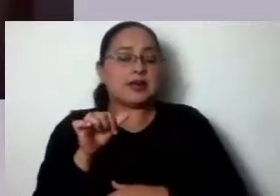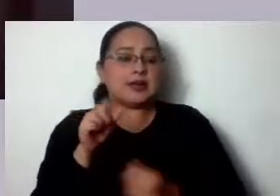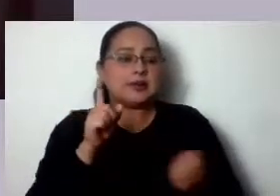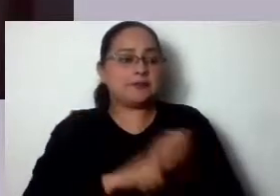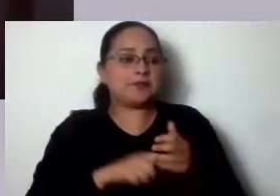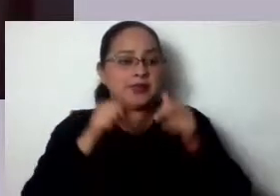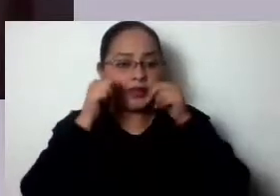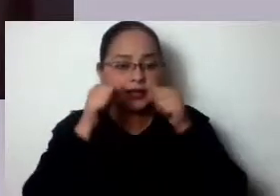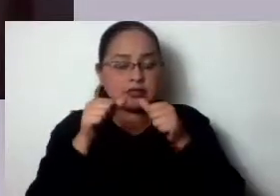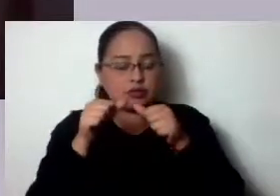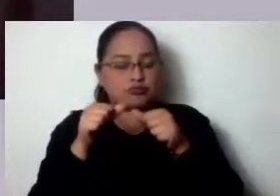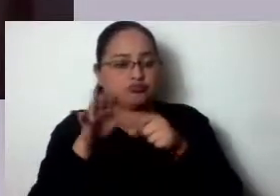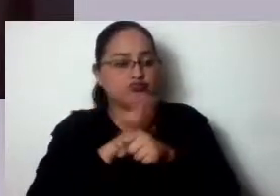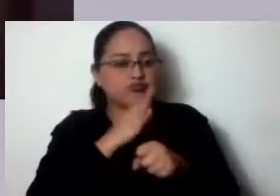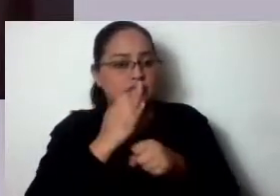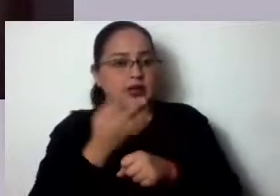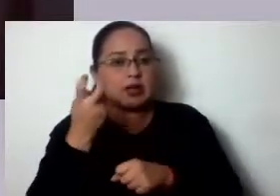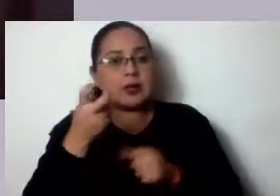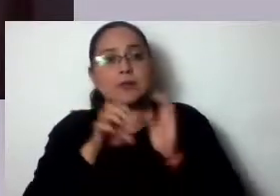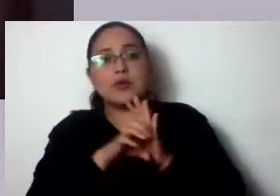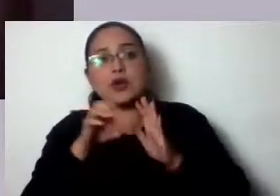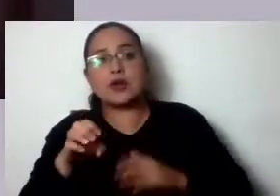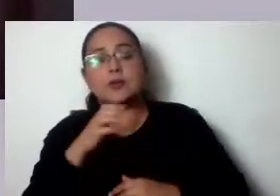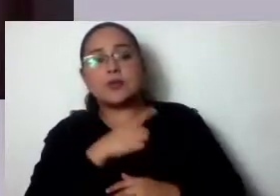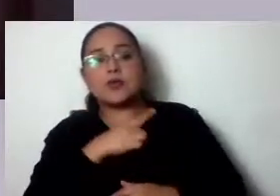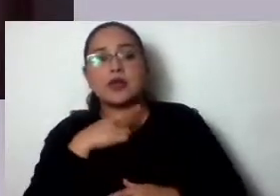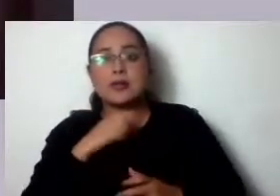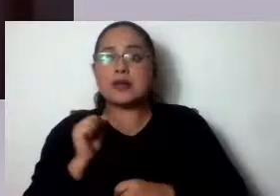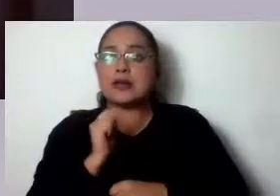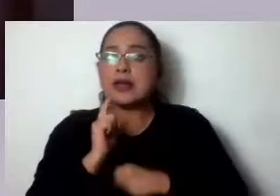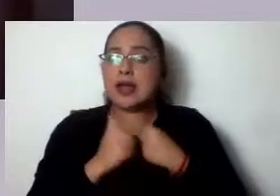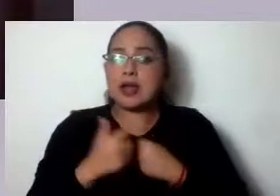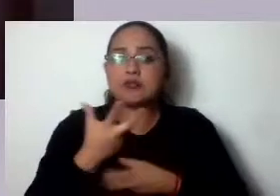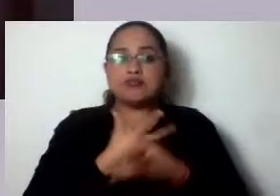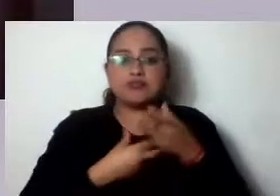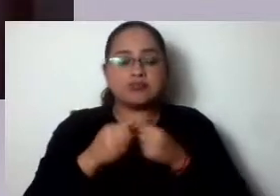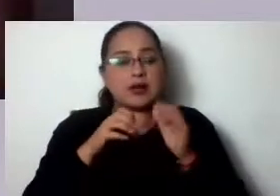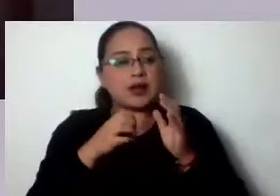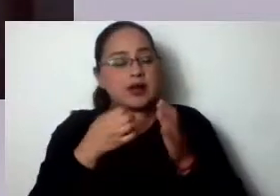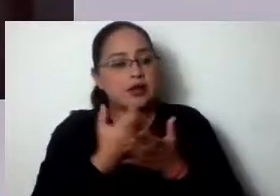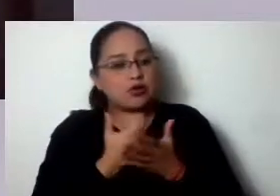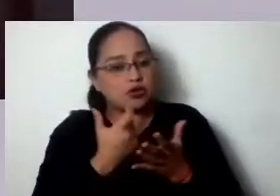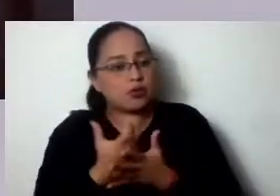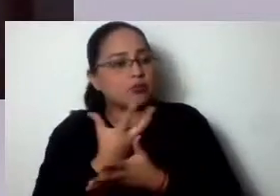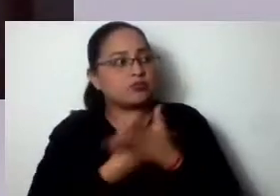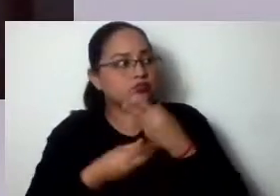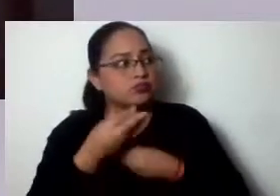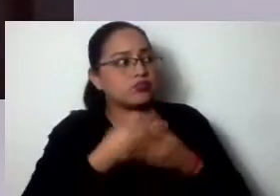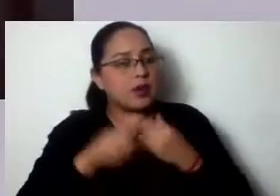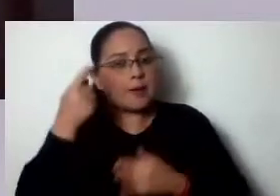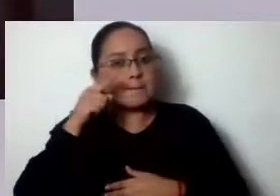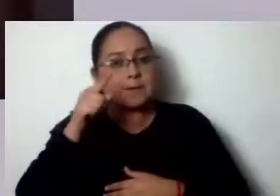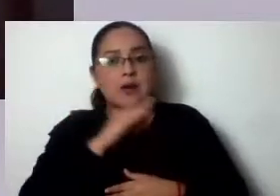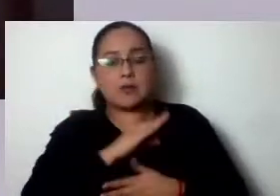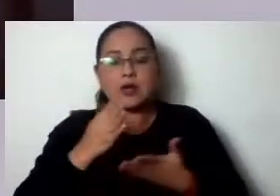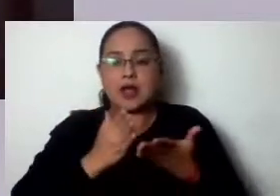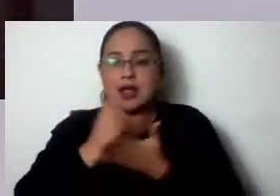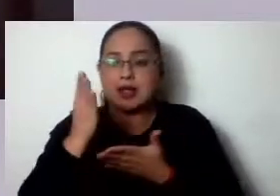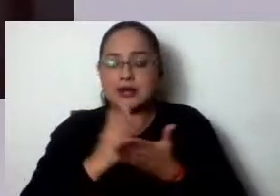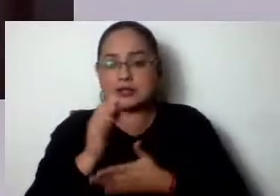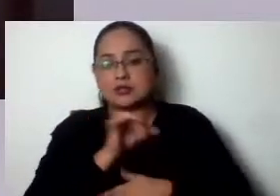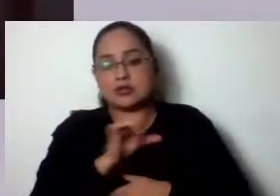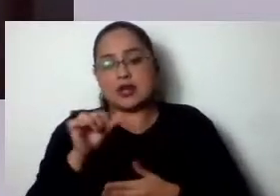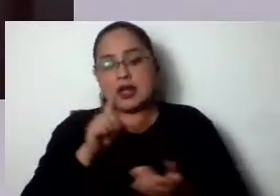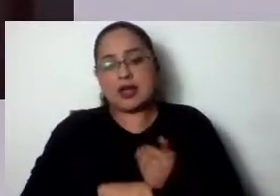este deberá asumir la tarea de remover obstáculos del orden económico para que se pueda tener acceso a este